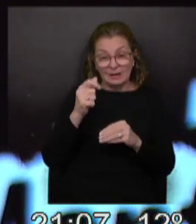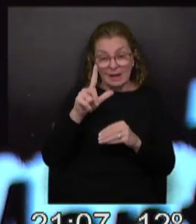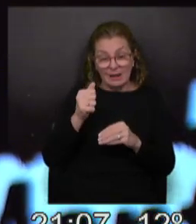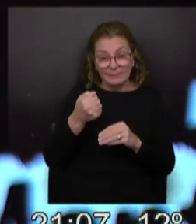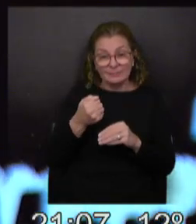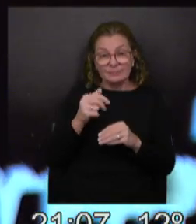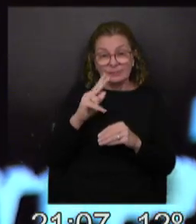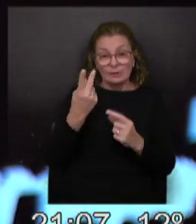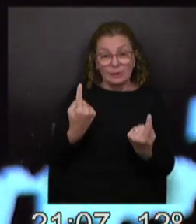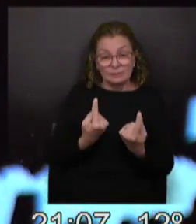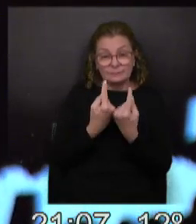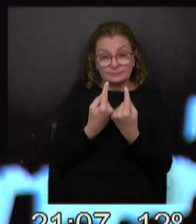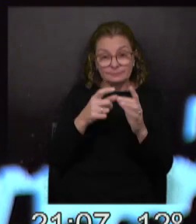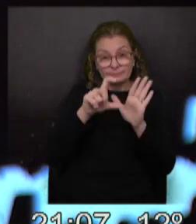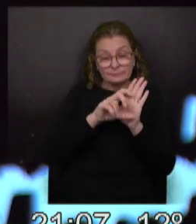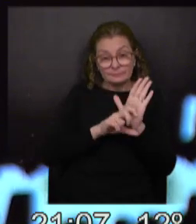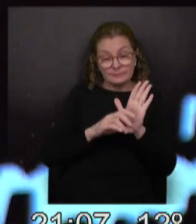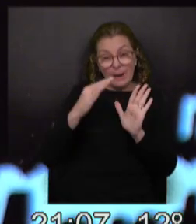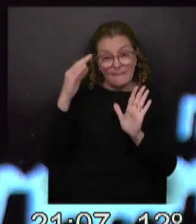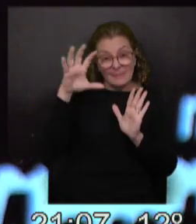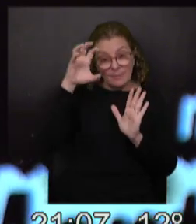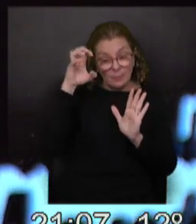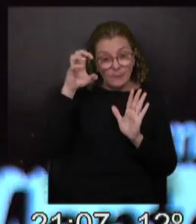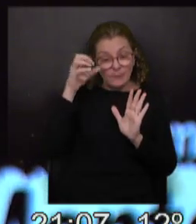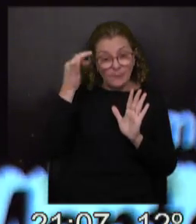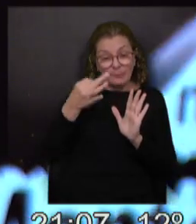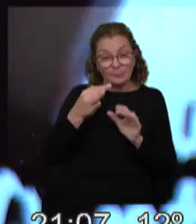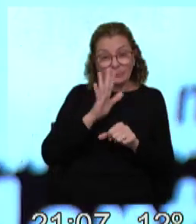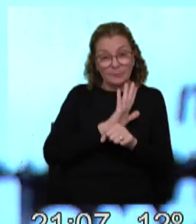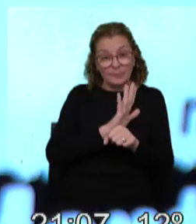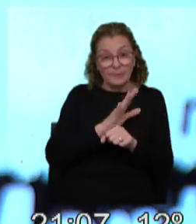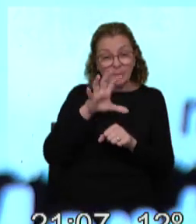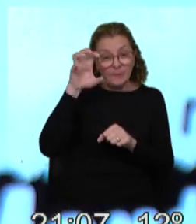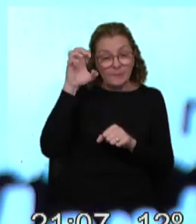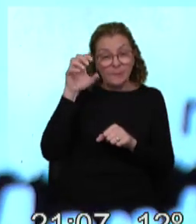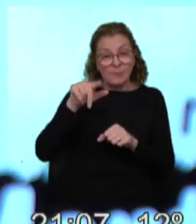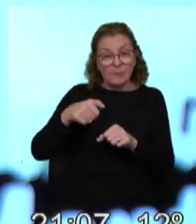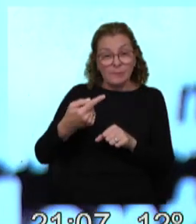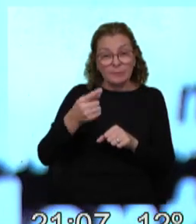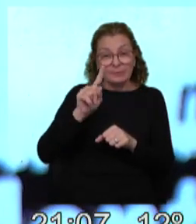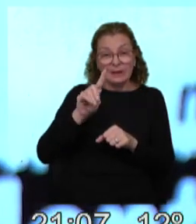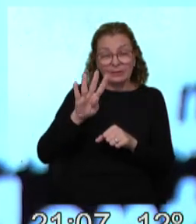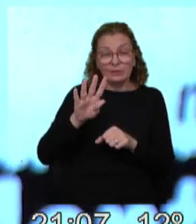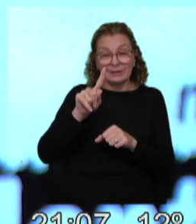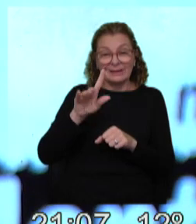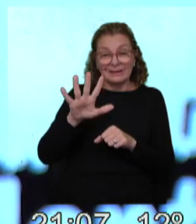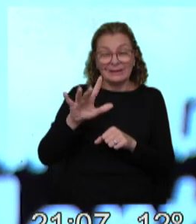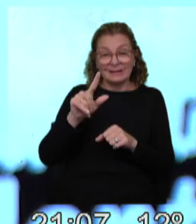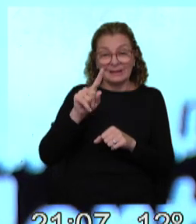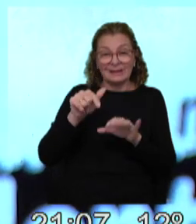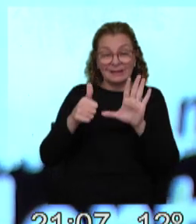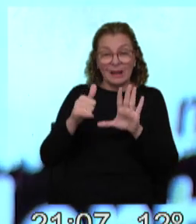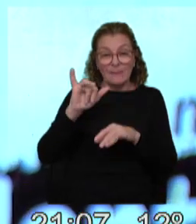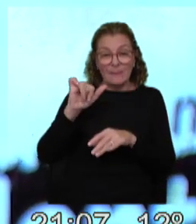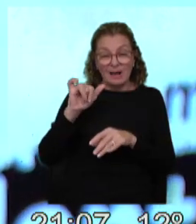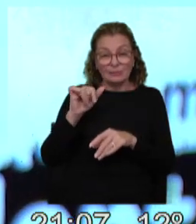realizar el segundo encuentro de poesía y memoria, justamente en el Museo de la Memoria. Va a ser los próximos 14, 15 y 16 de mayo.